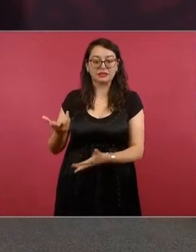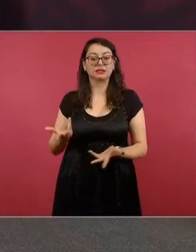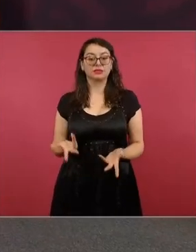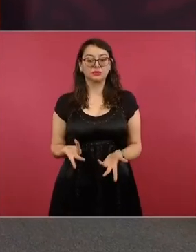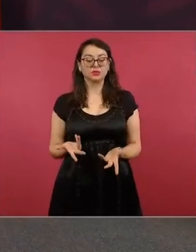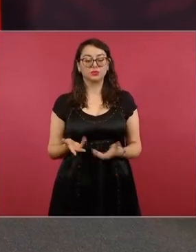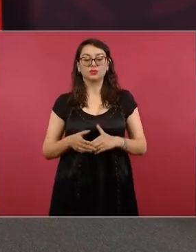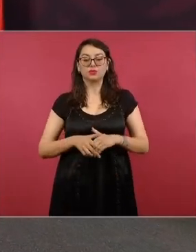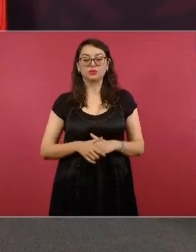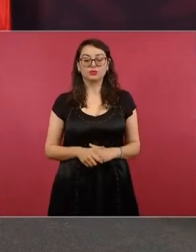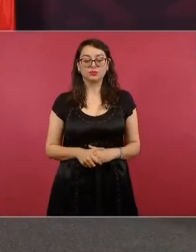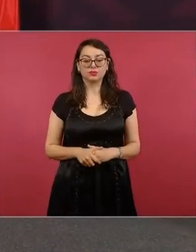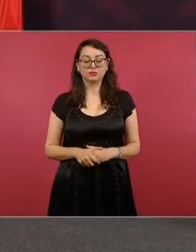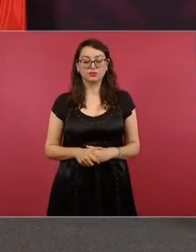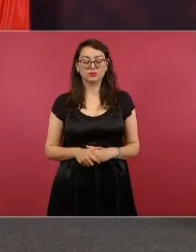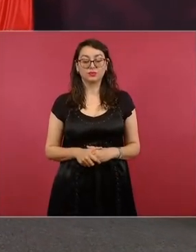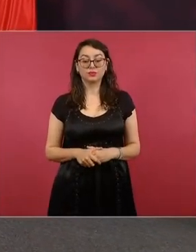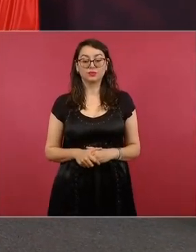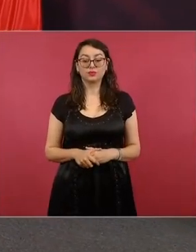Recuerdo muy bien